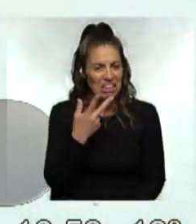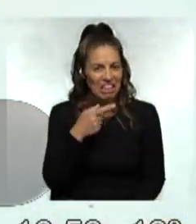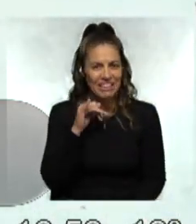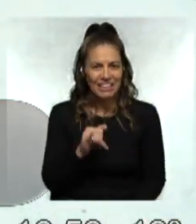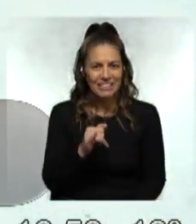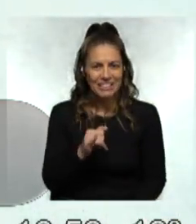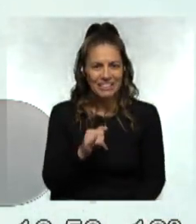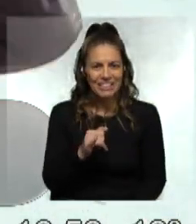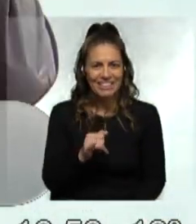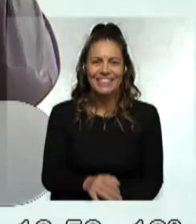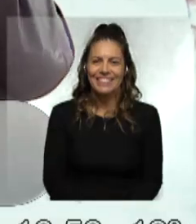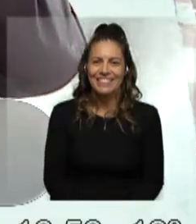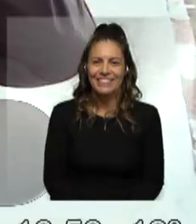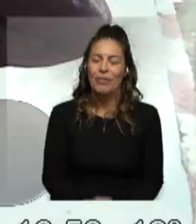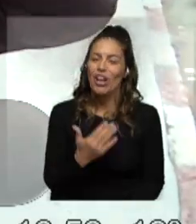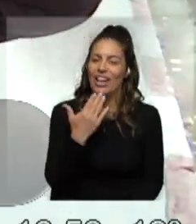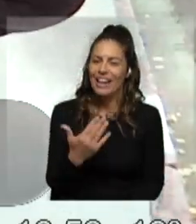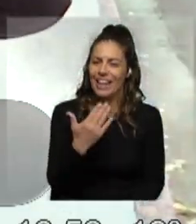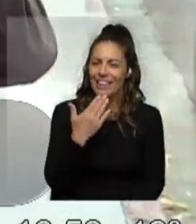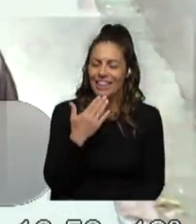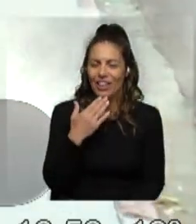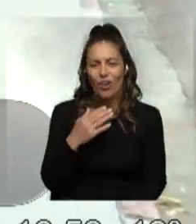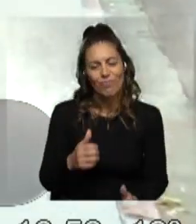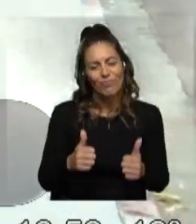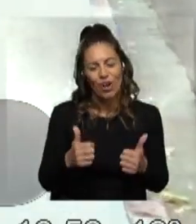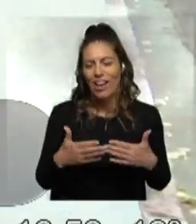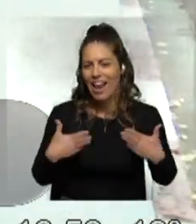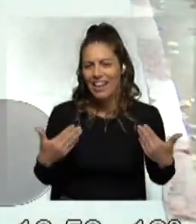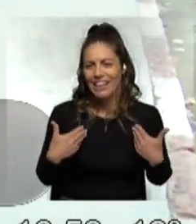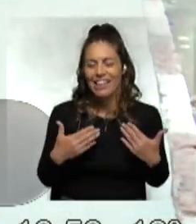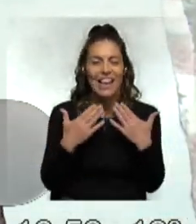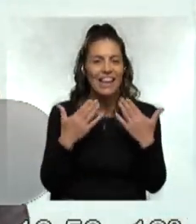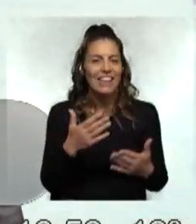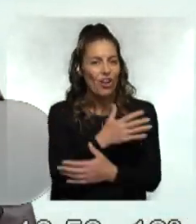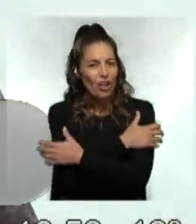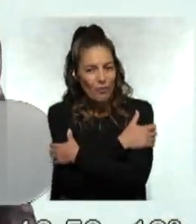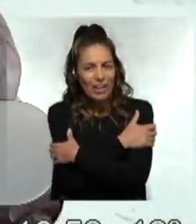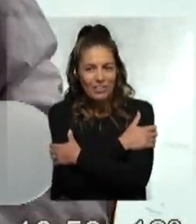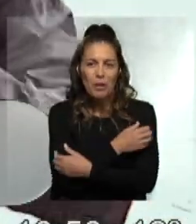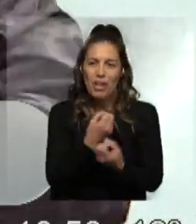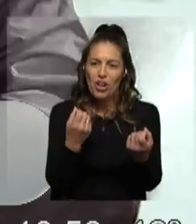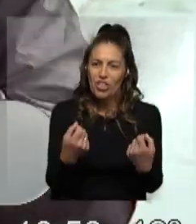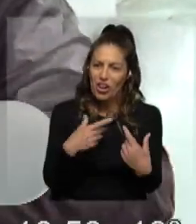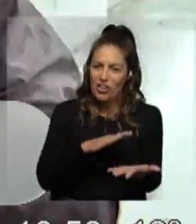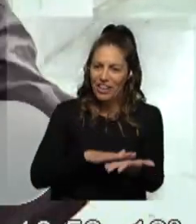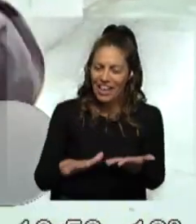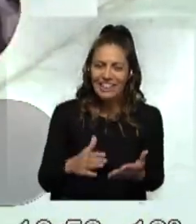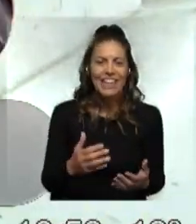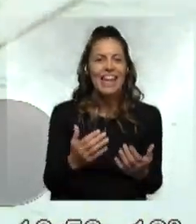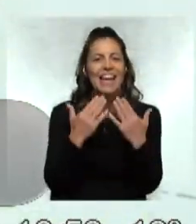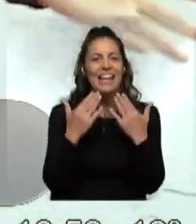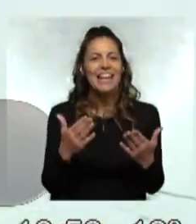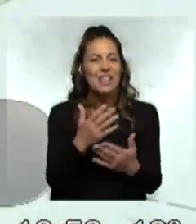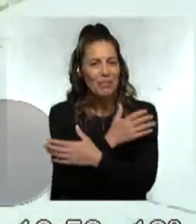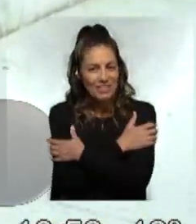bueno. Guillermo, le agradezco la buena onda, le agradezco el abrazo, que me lo dio gratis. La verdad, Guillermo, gracias por abrazarme. Que esto... Ah, tengo que